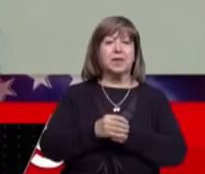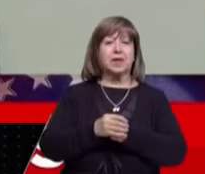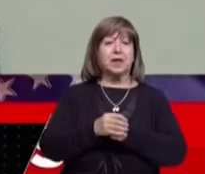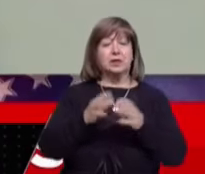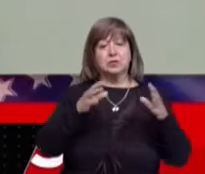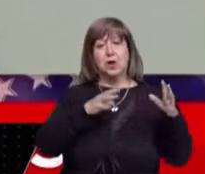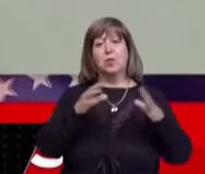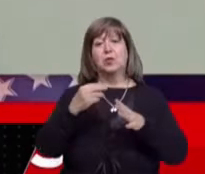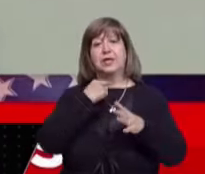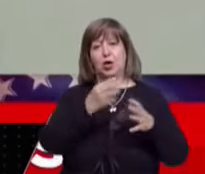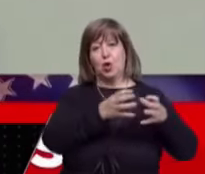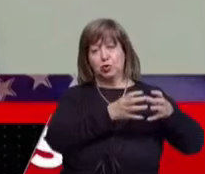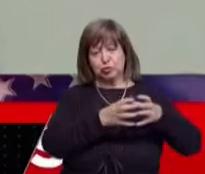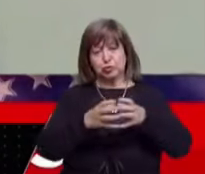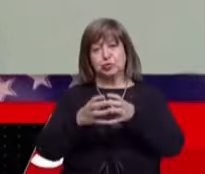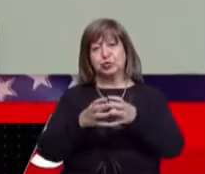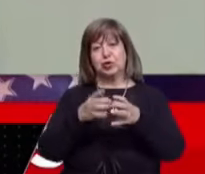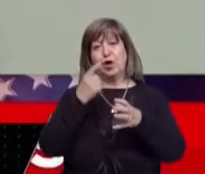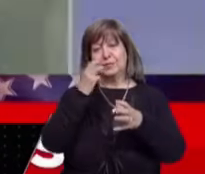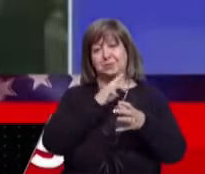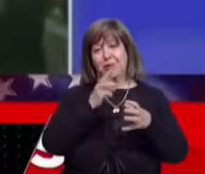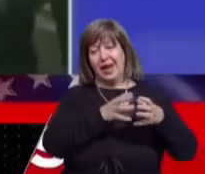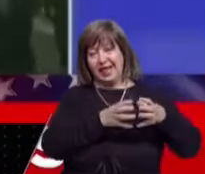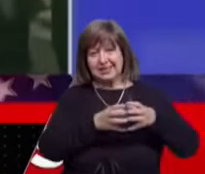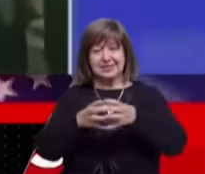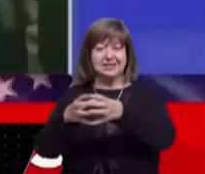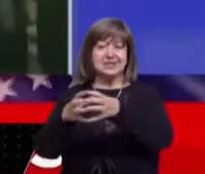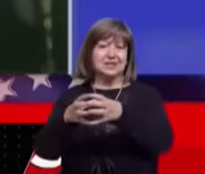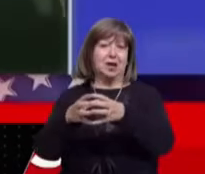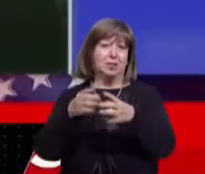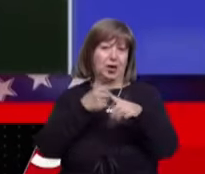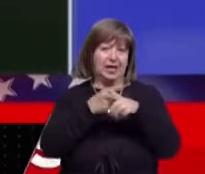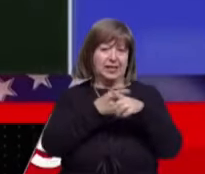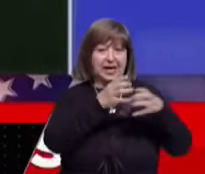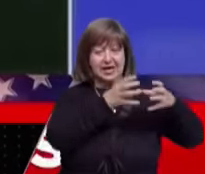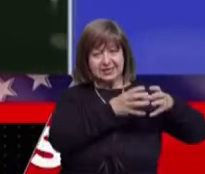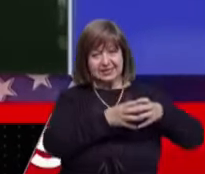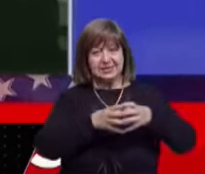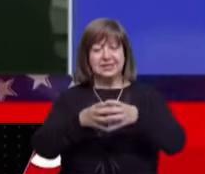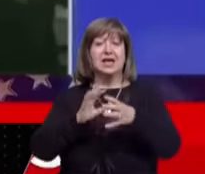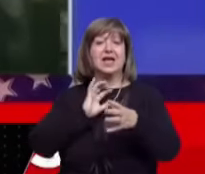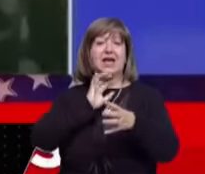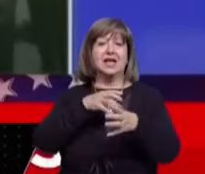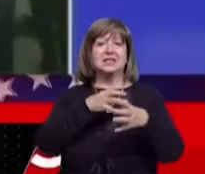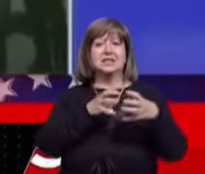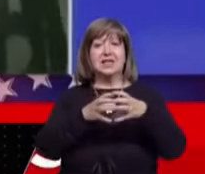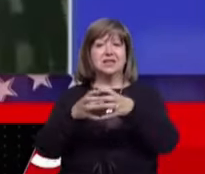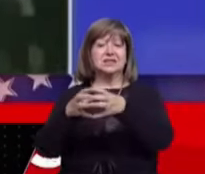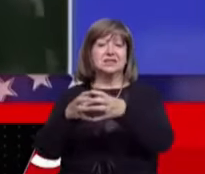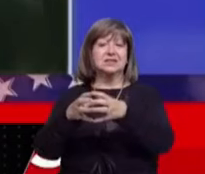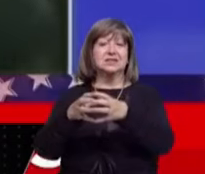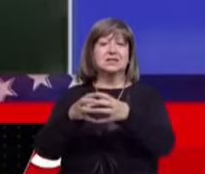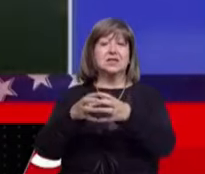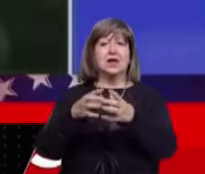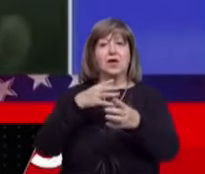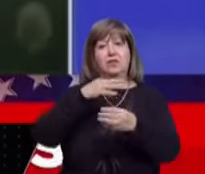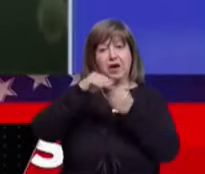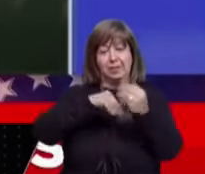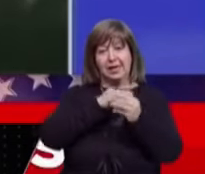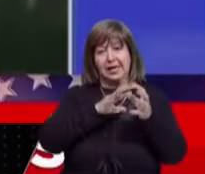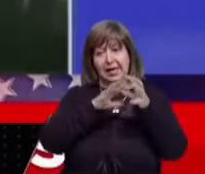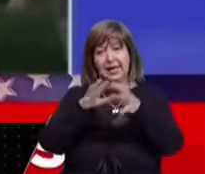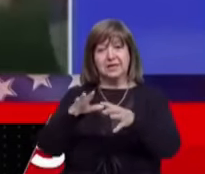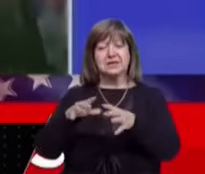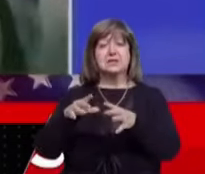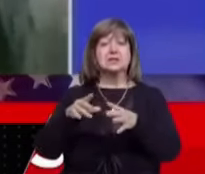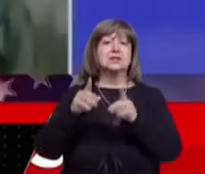Fuimos sus hijos y sus hijas, nietos, nietas biológicos y los hijos de la